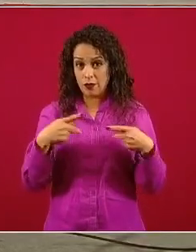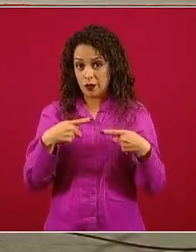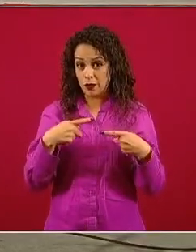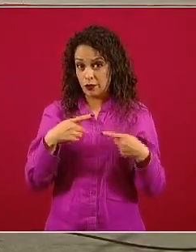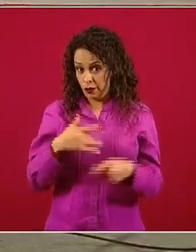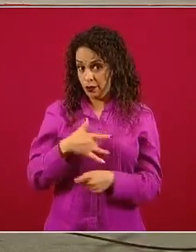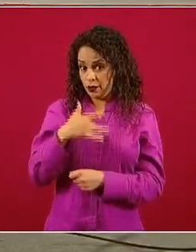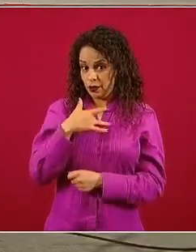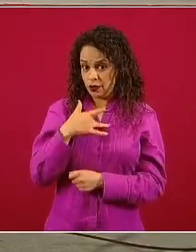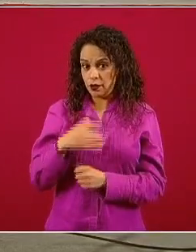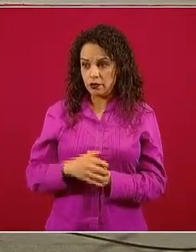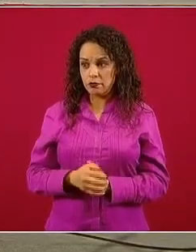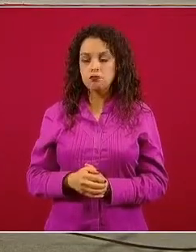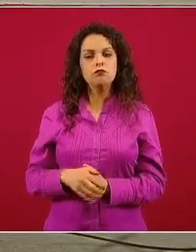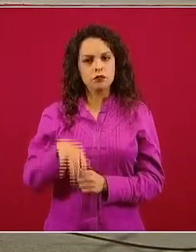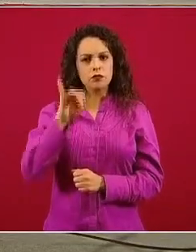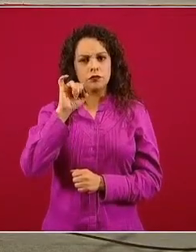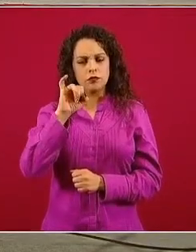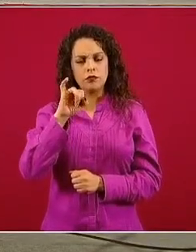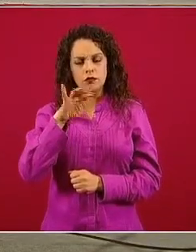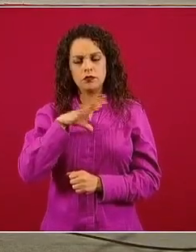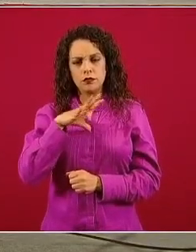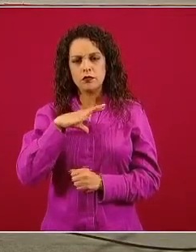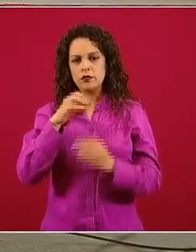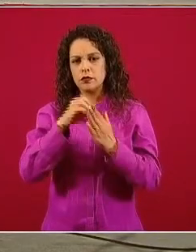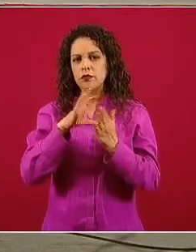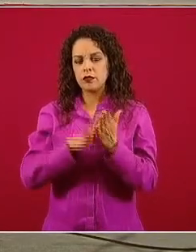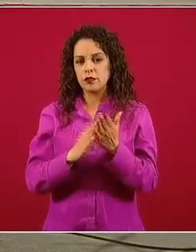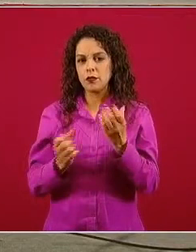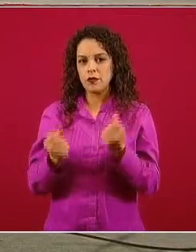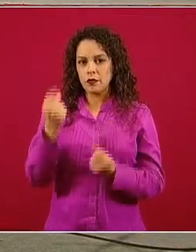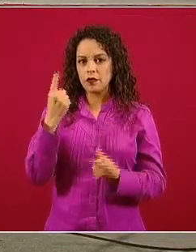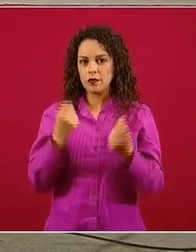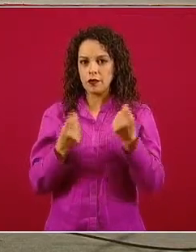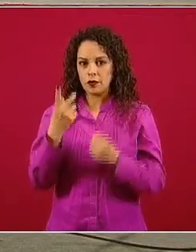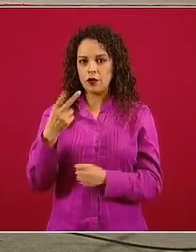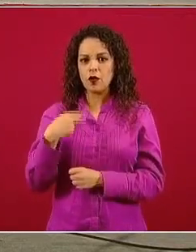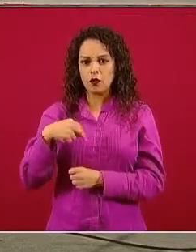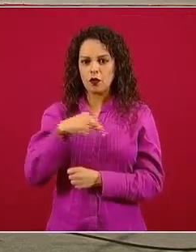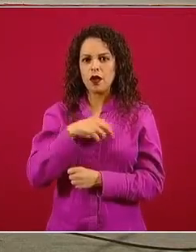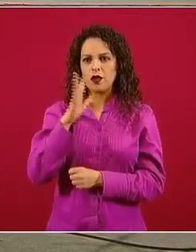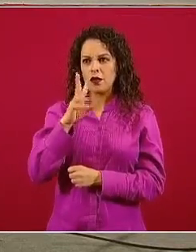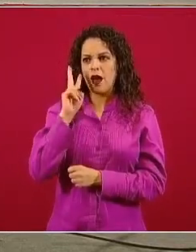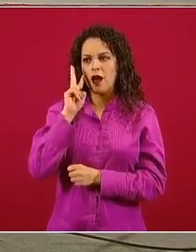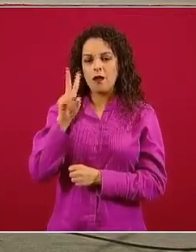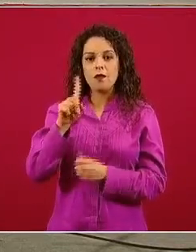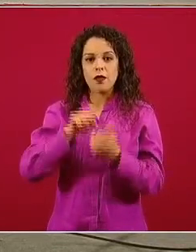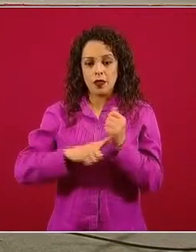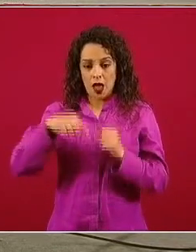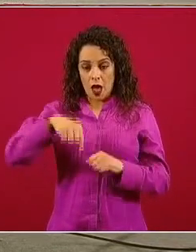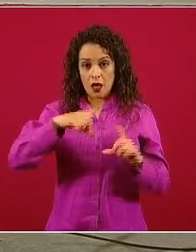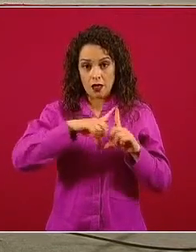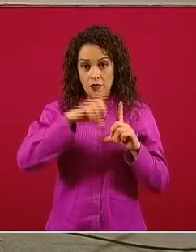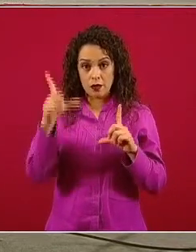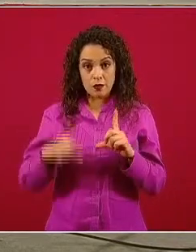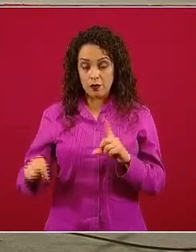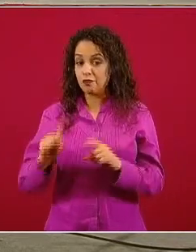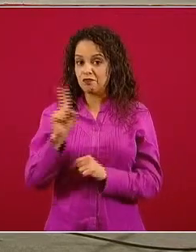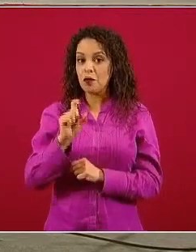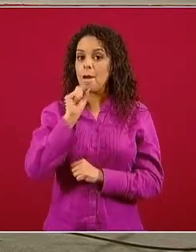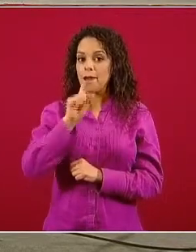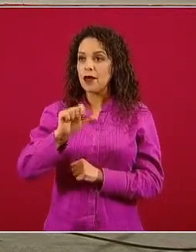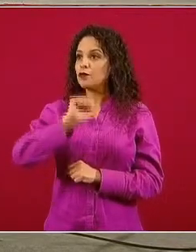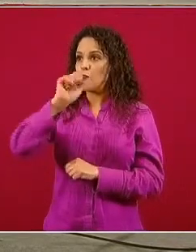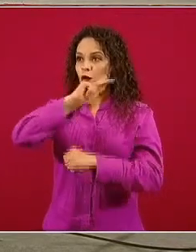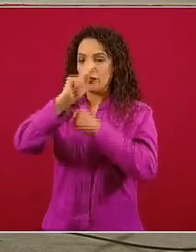lo ha registrado, así como estos testimonios que en su momento los hemos visto, de hecho, no solo a nivel nacional, sino también a nivel internacional,